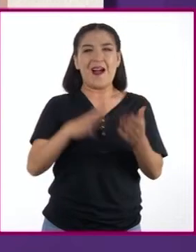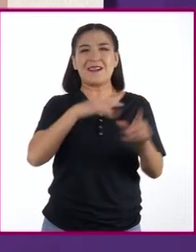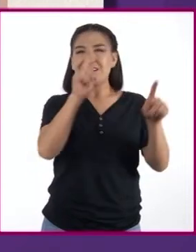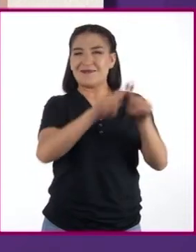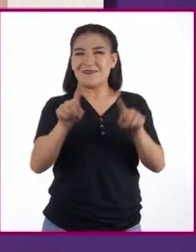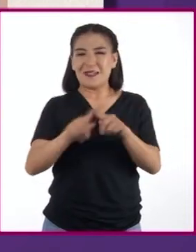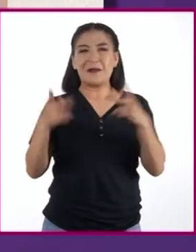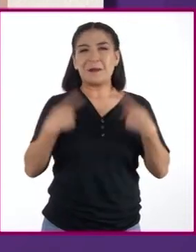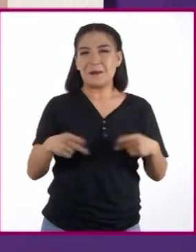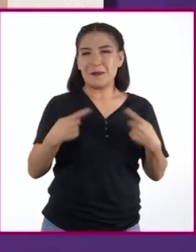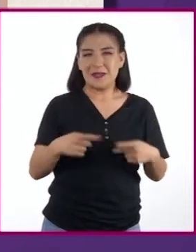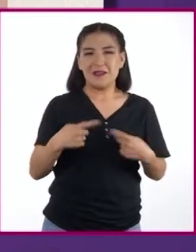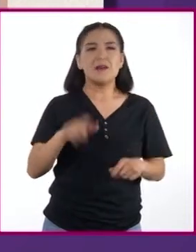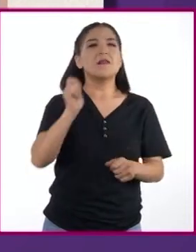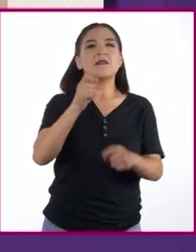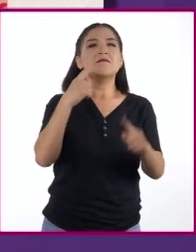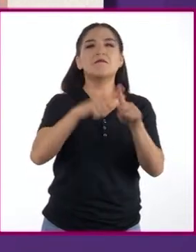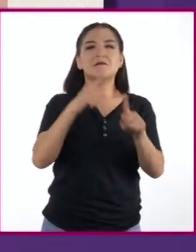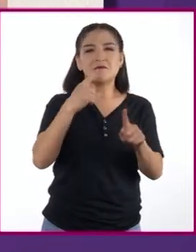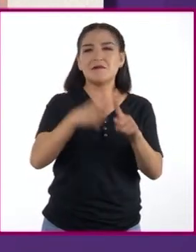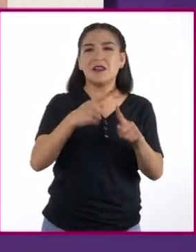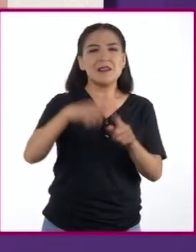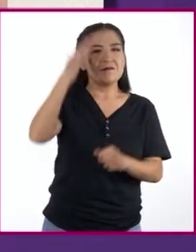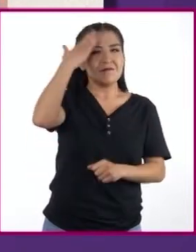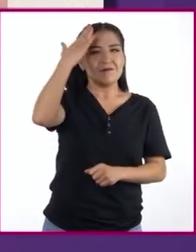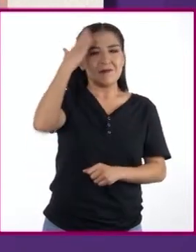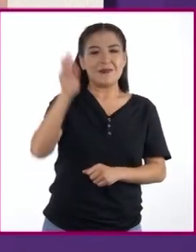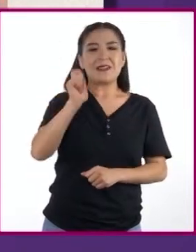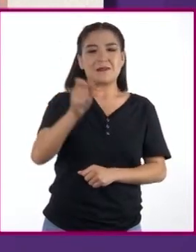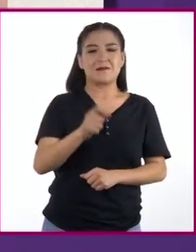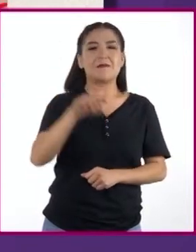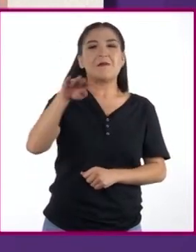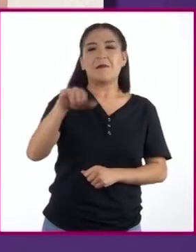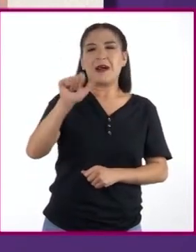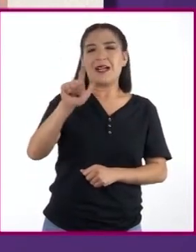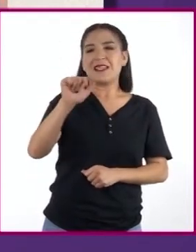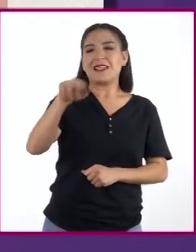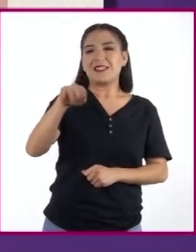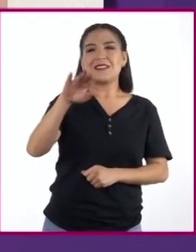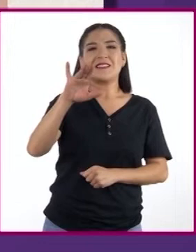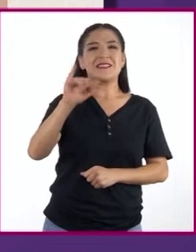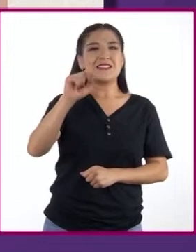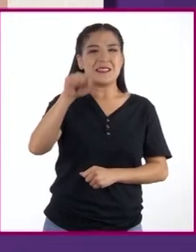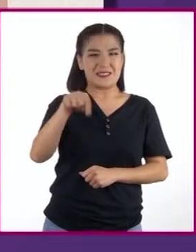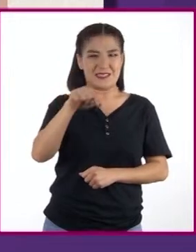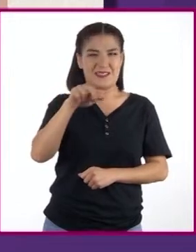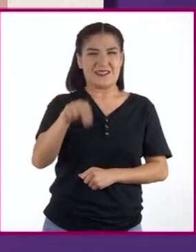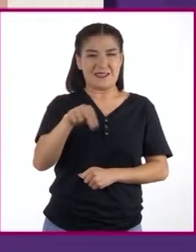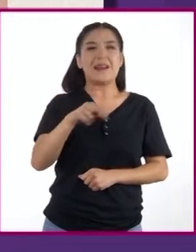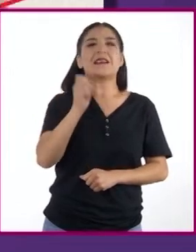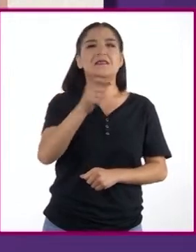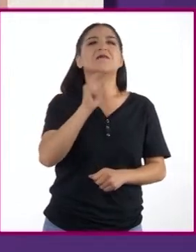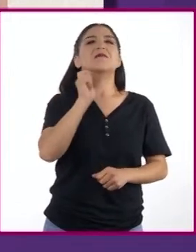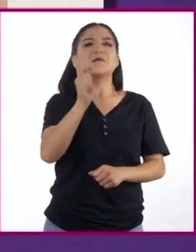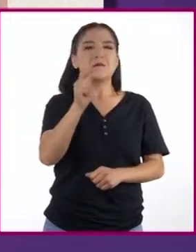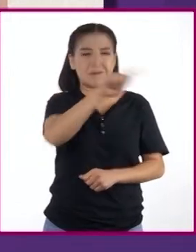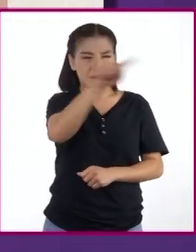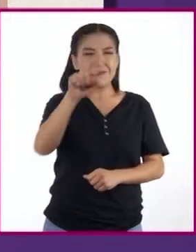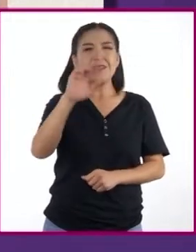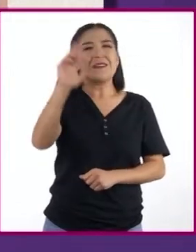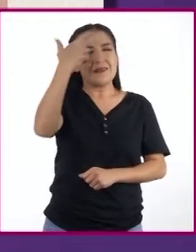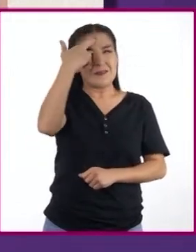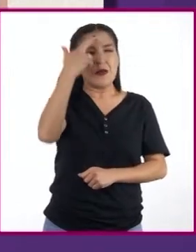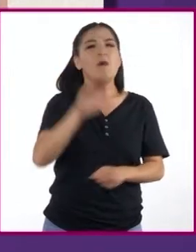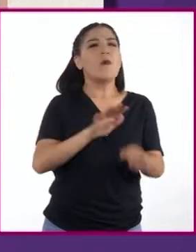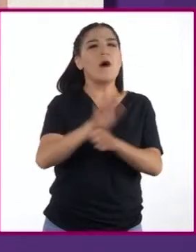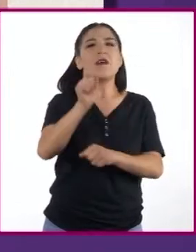personajes, quien encabeza el grupo es Malintzin o Marina. Seguramente la recuerdan. ¿A qué